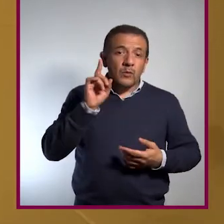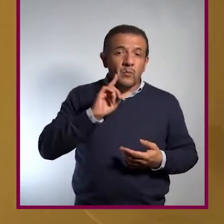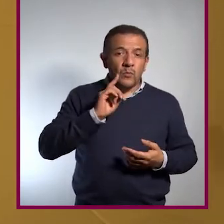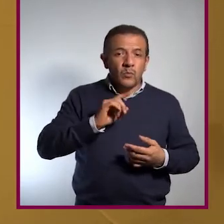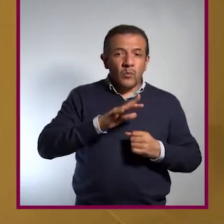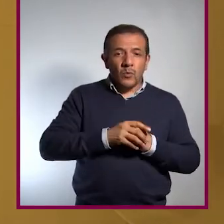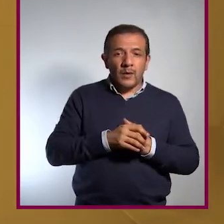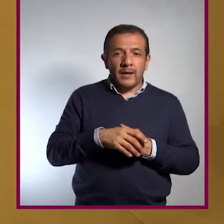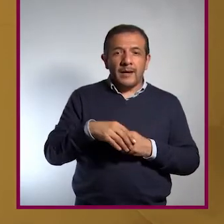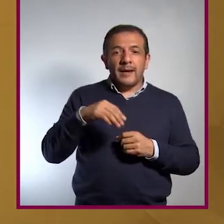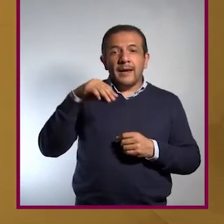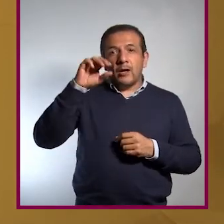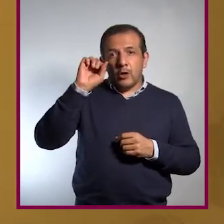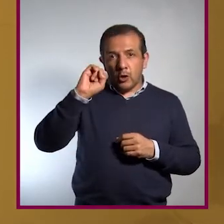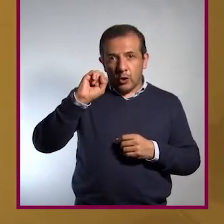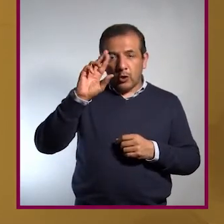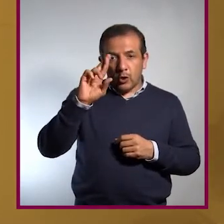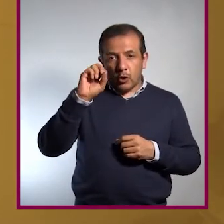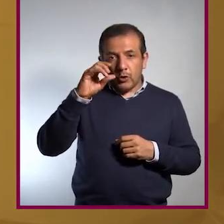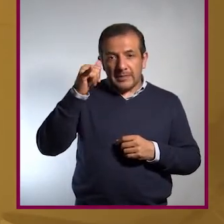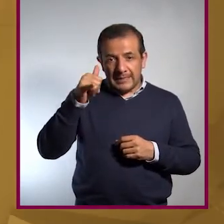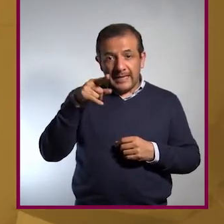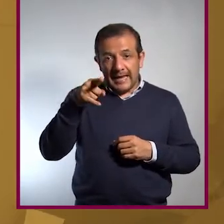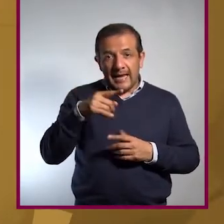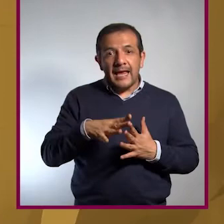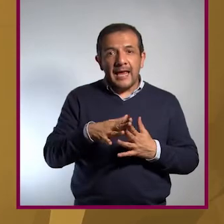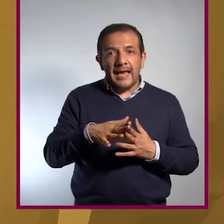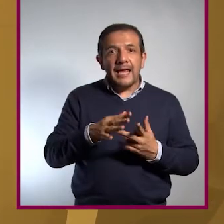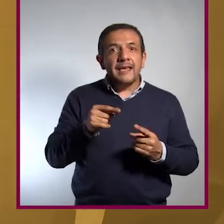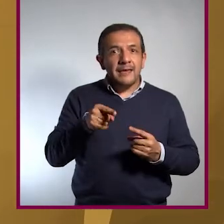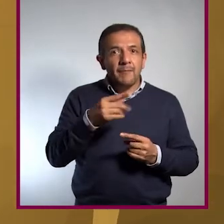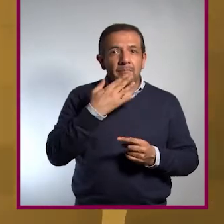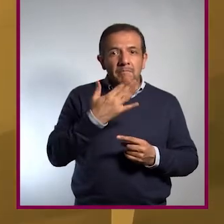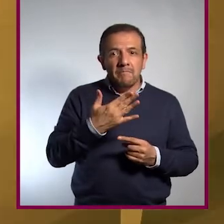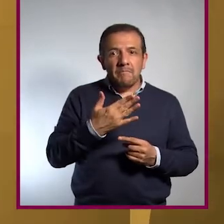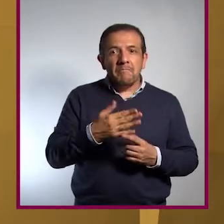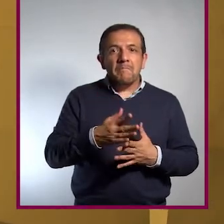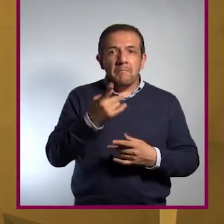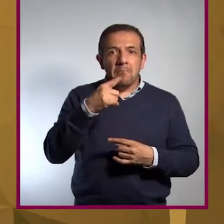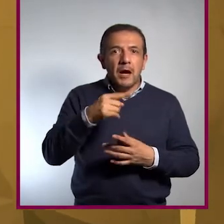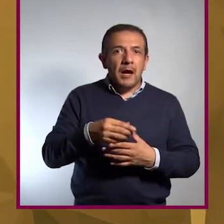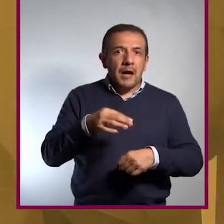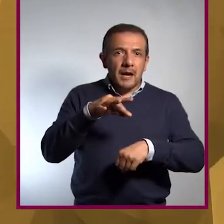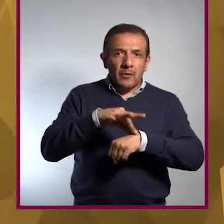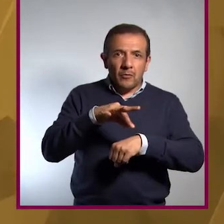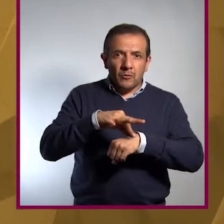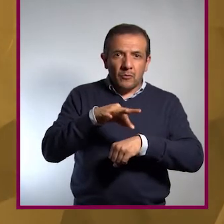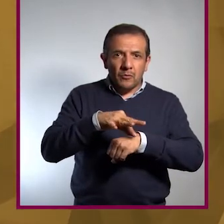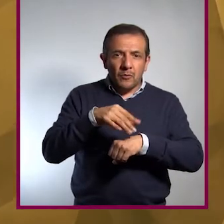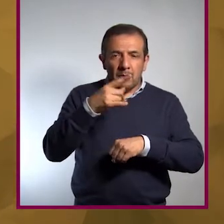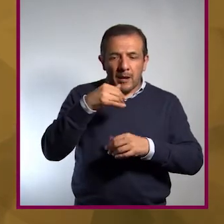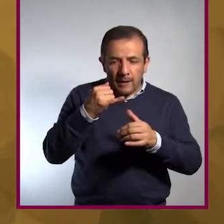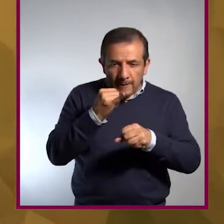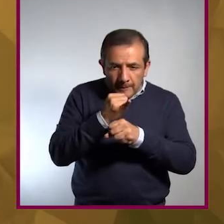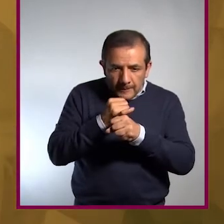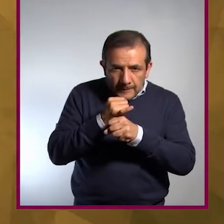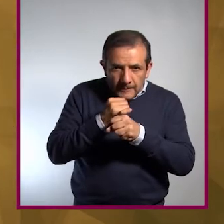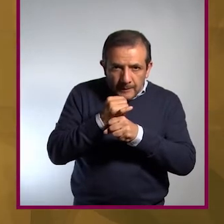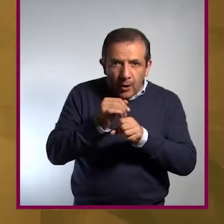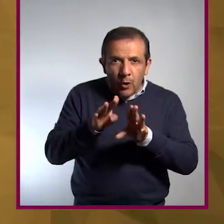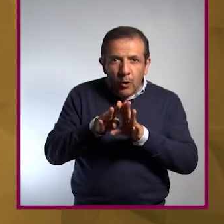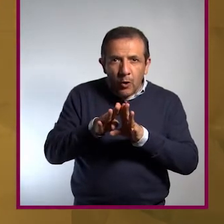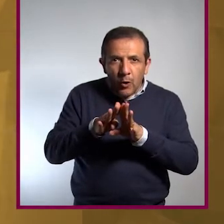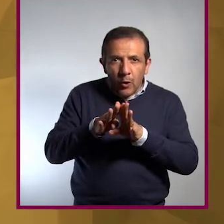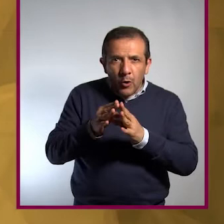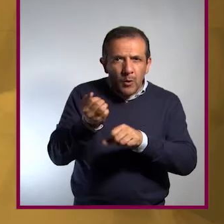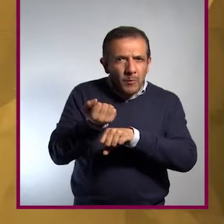Jallow obtendría el Nobel por la investigación que revolucionaría los beneficios de la medicina para siempre: cómo